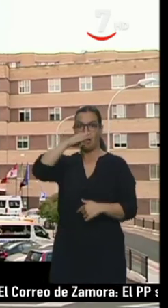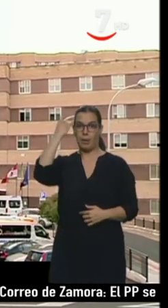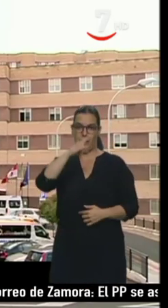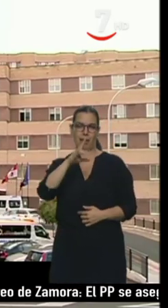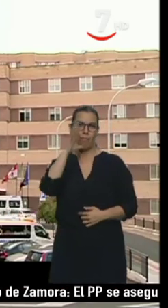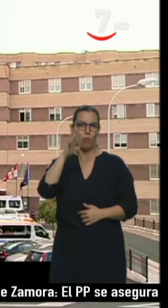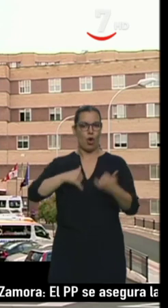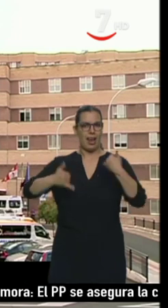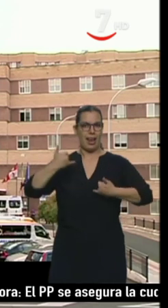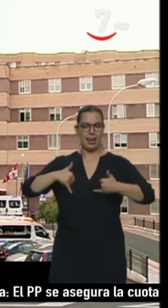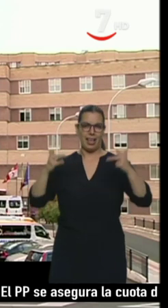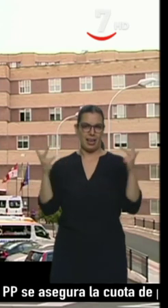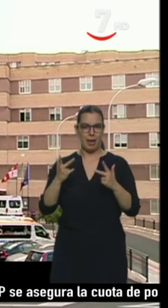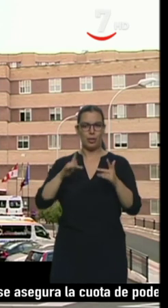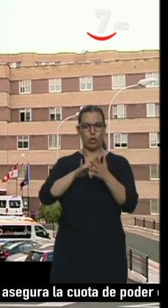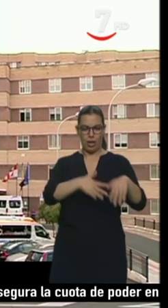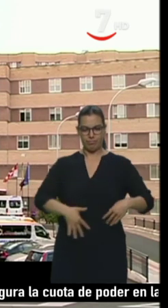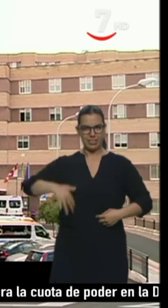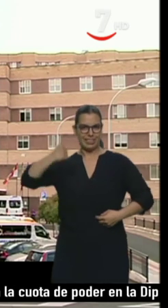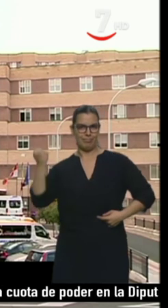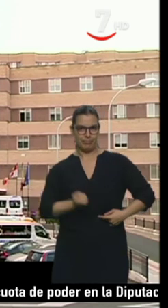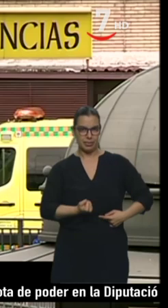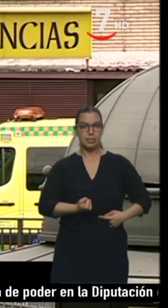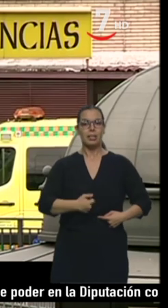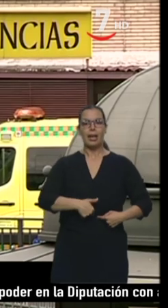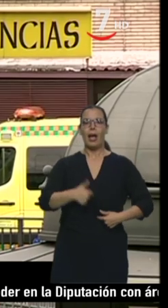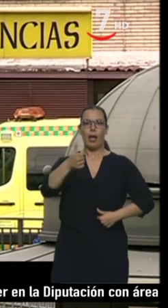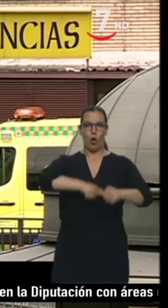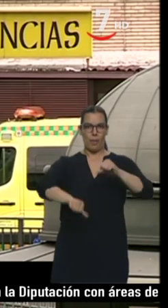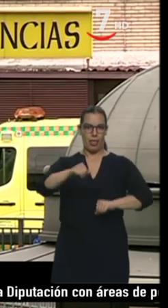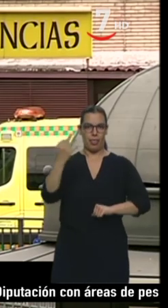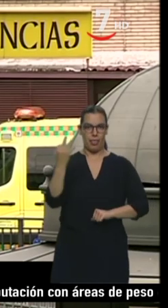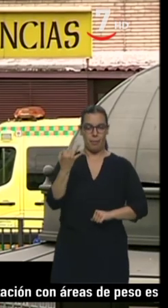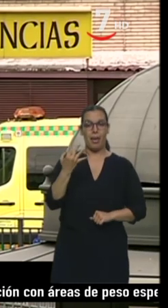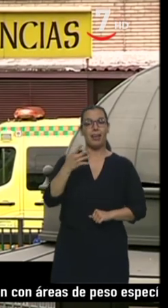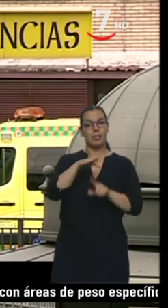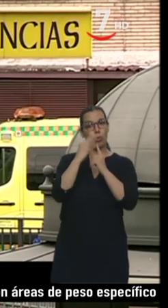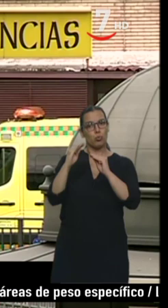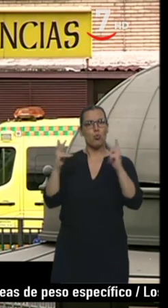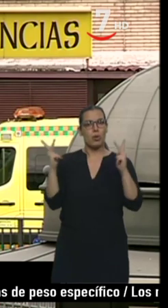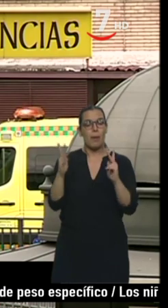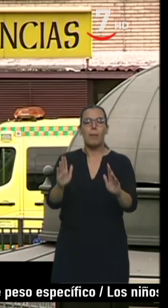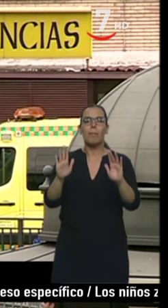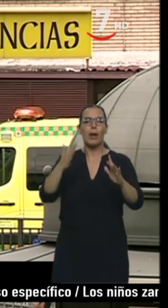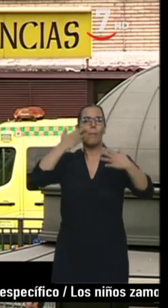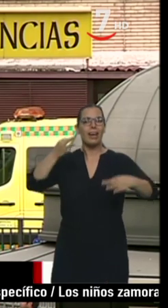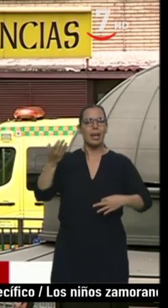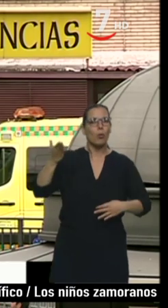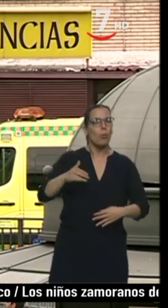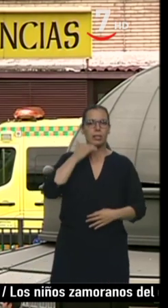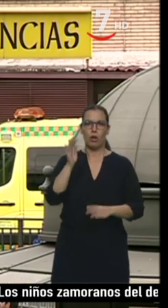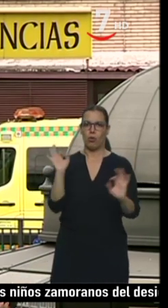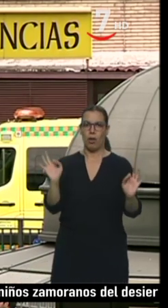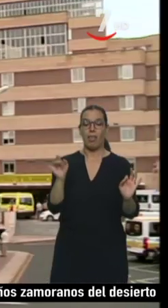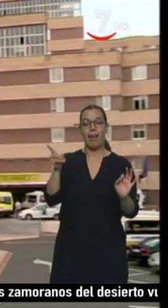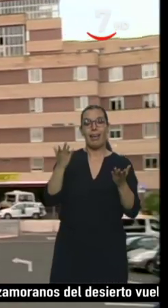heridas. Presentaba una cuchillada en el abdomen de la que tuvo que ser intervenida. Su estado es grave, pero no se teme por su vida. El matrimonio